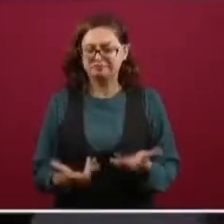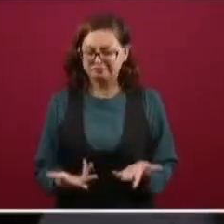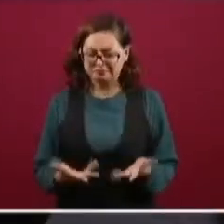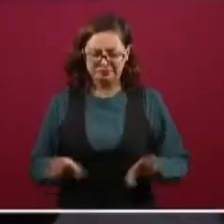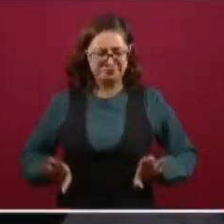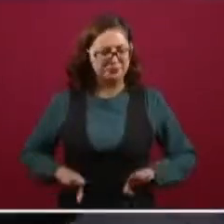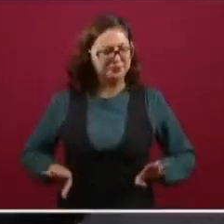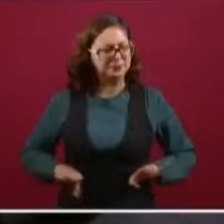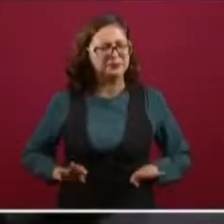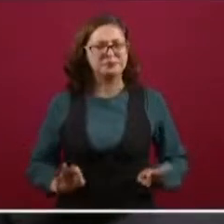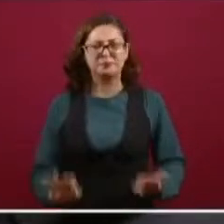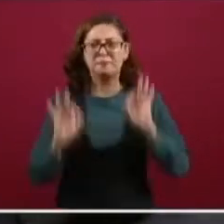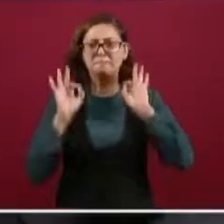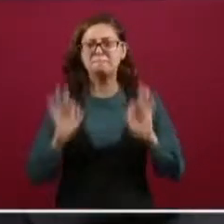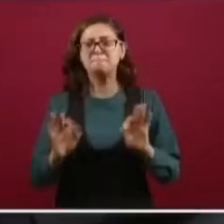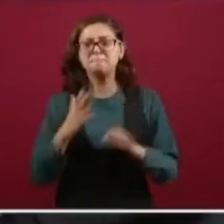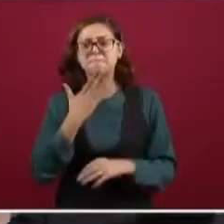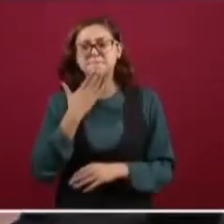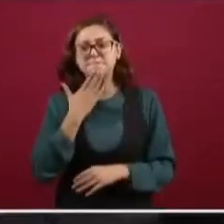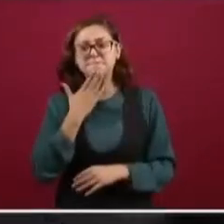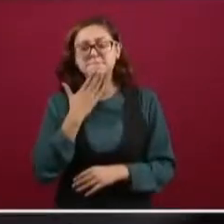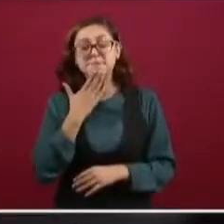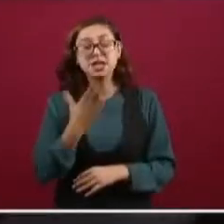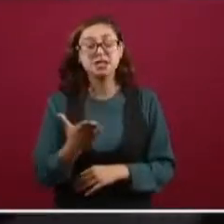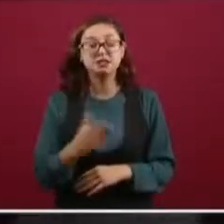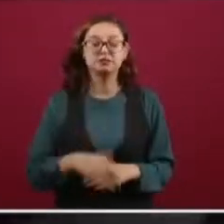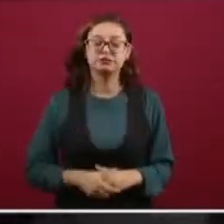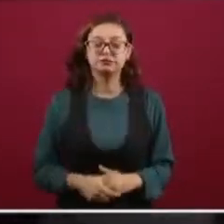perfectamente bien. Me gustaría que